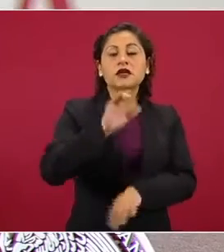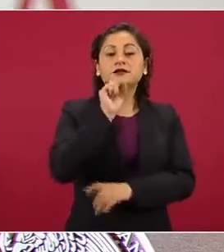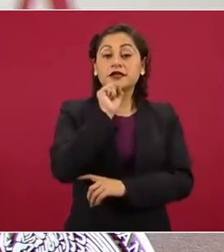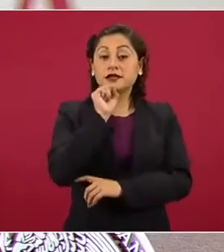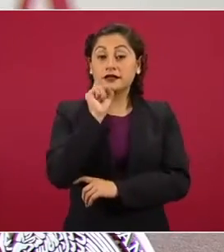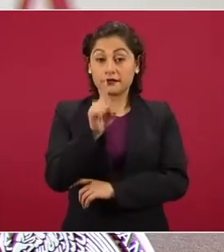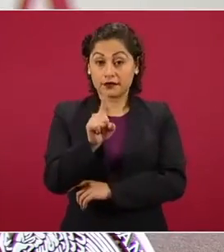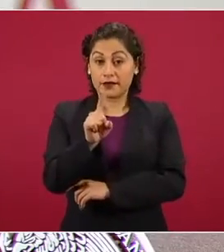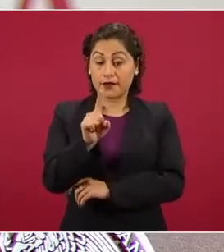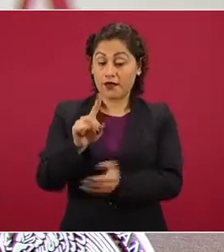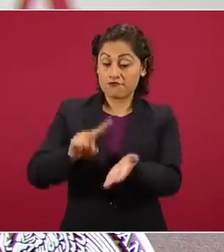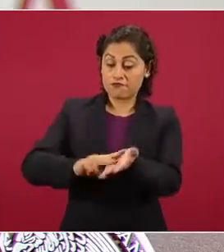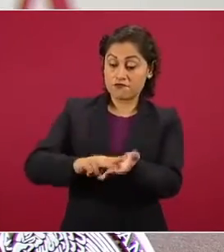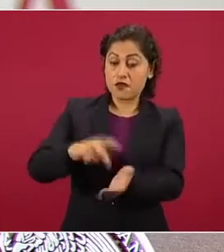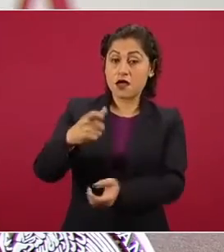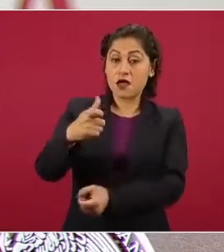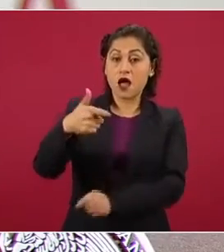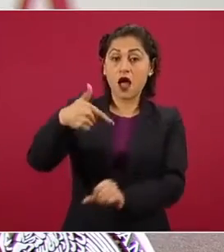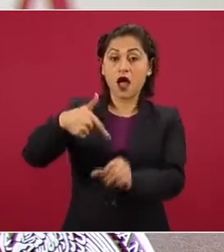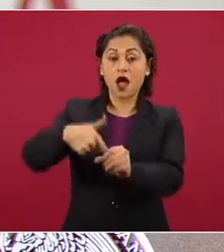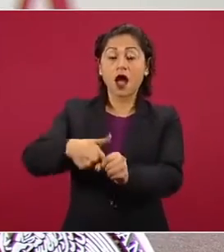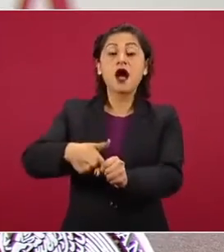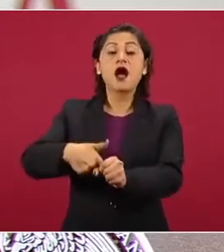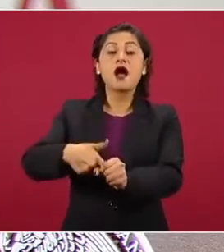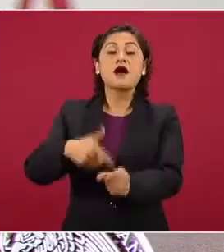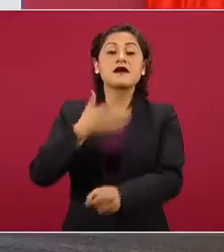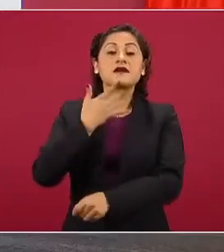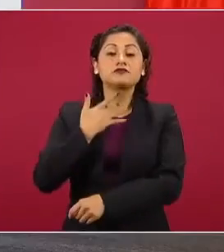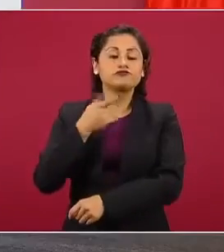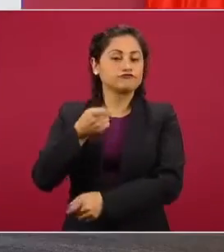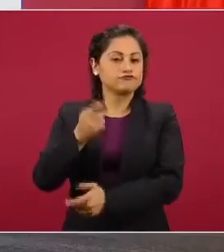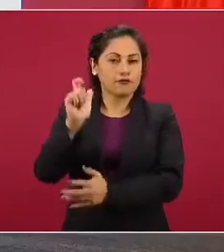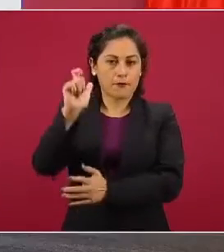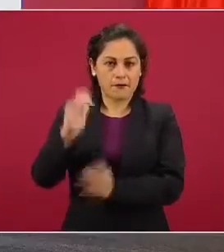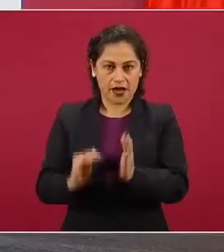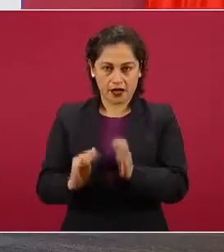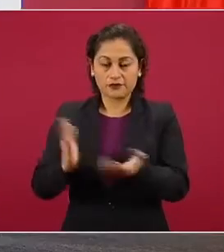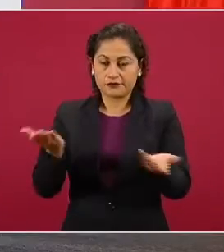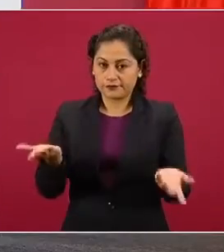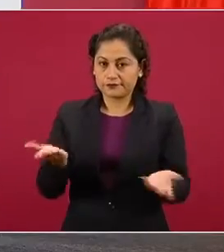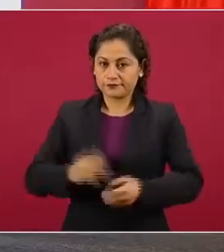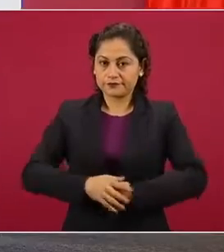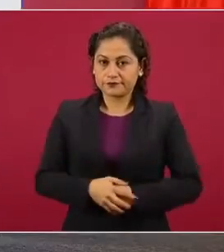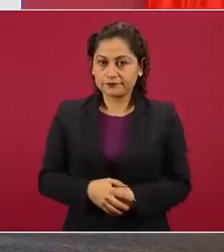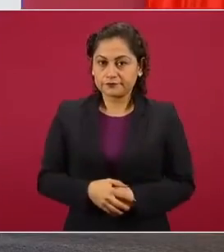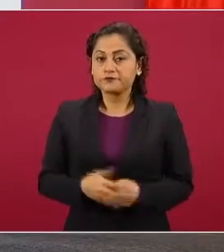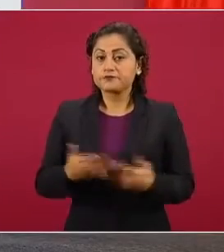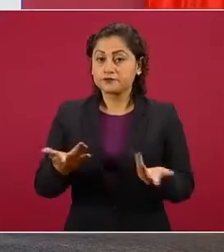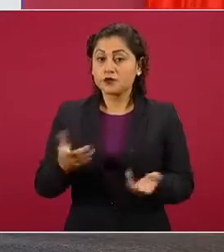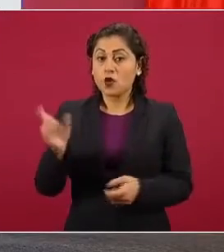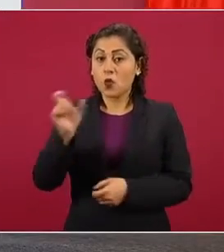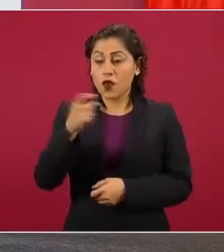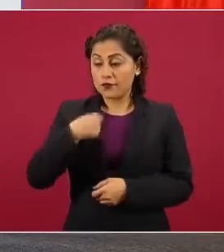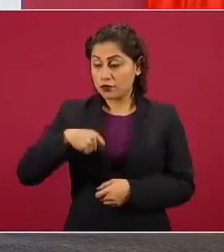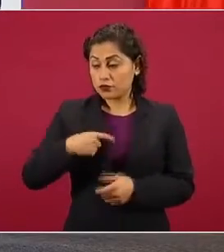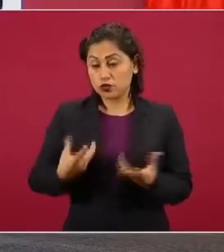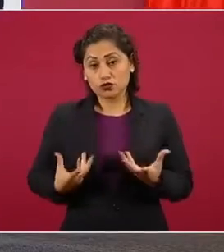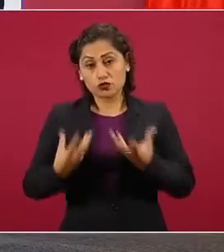la gasolina. Y como dice el presidente de la República, cuando le hemos acompañado en las